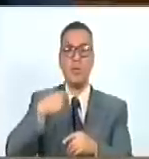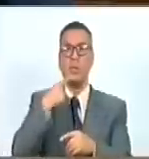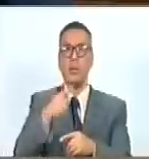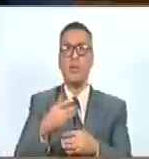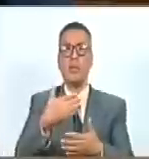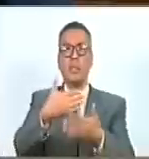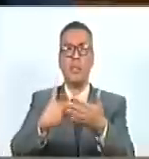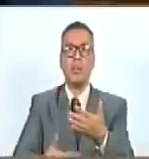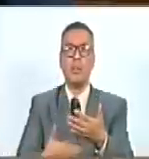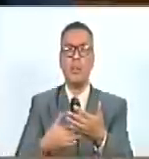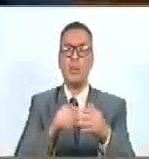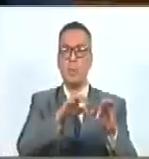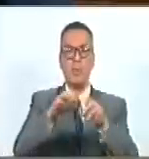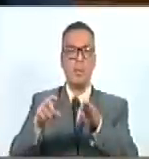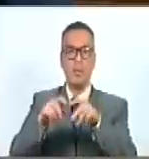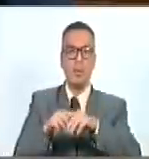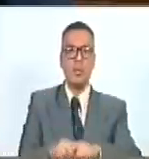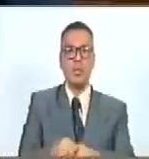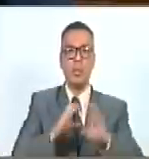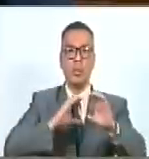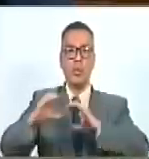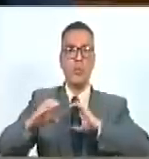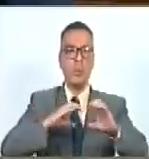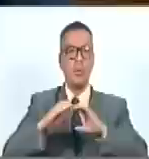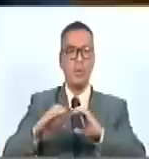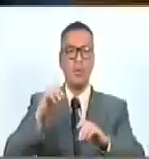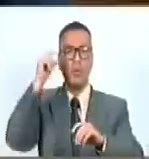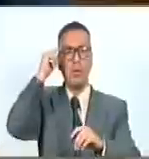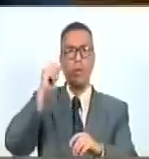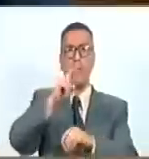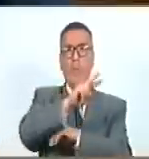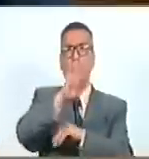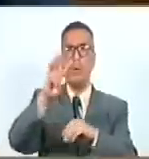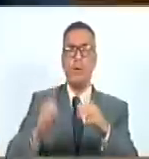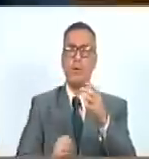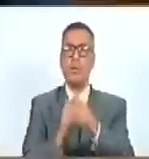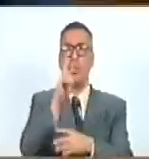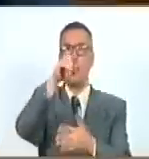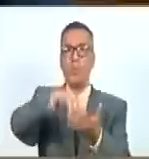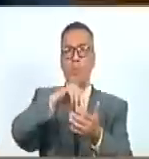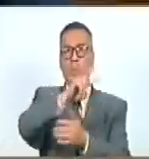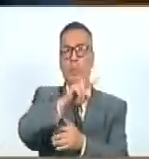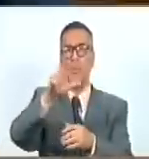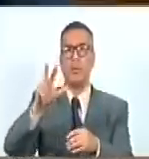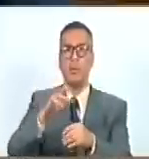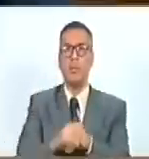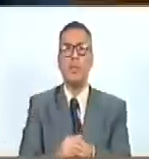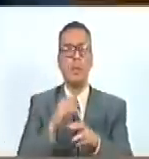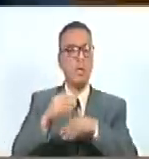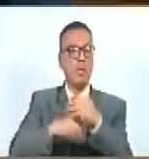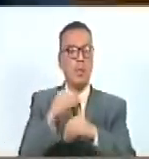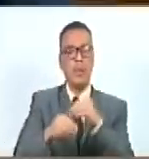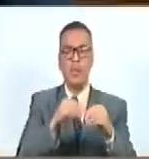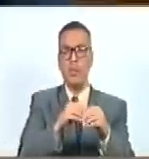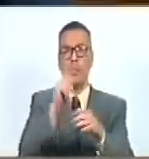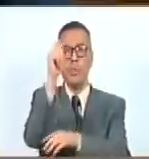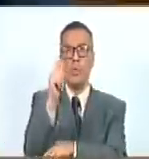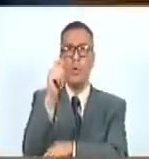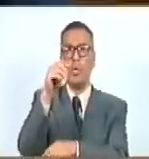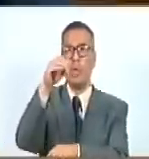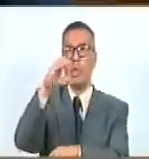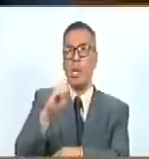consignado por Secretaría, comunicación de fecha 24 de mayo del 2023, suscrita por el diputado